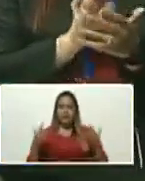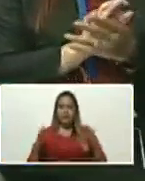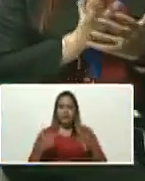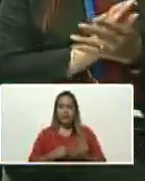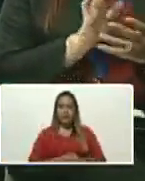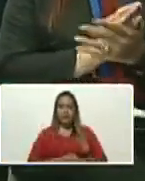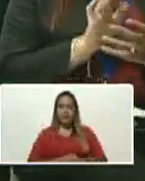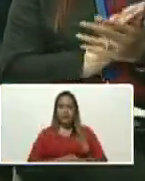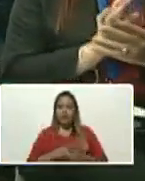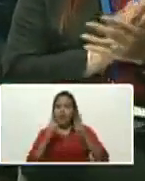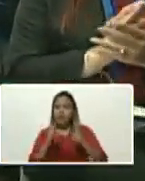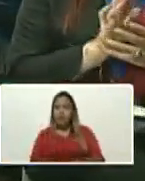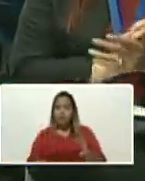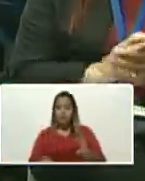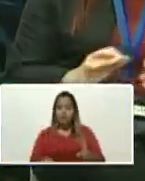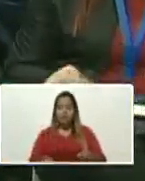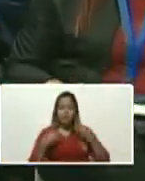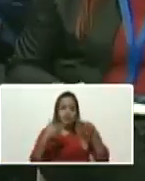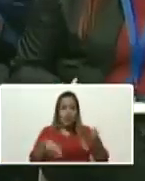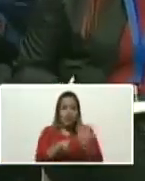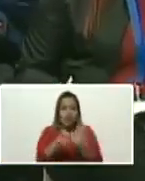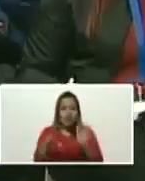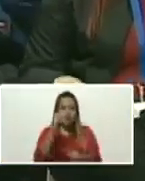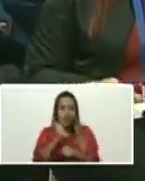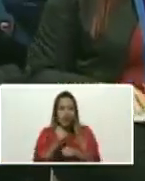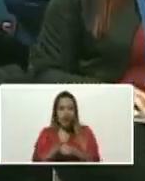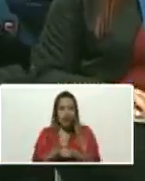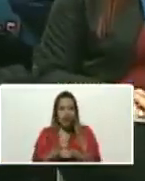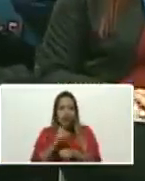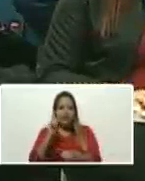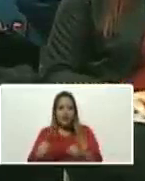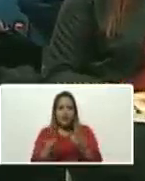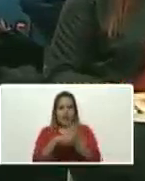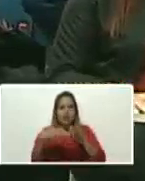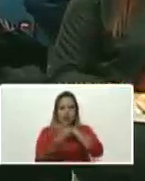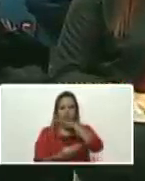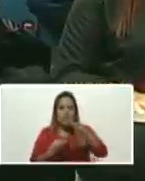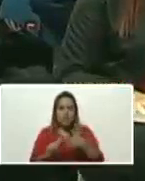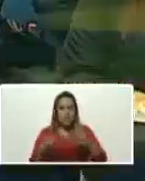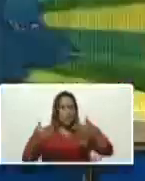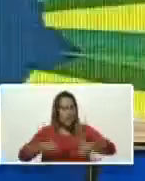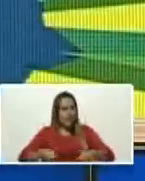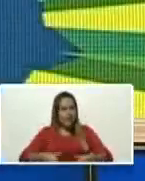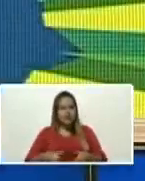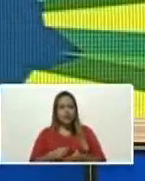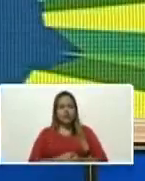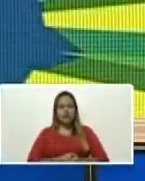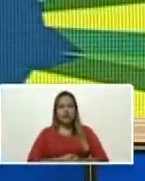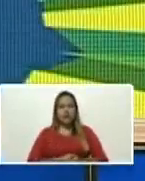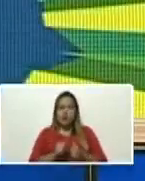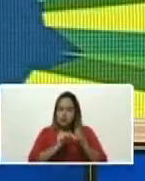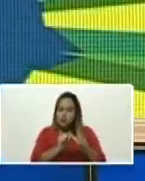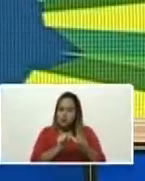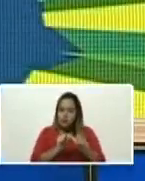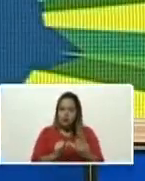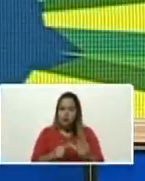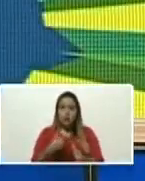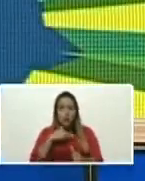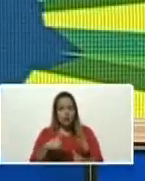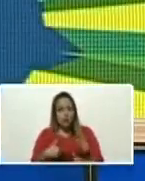Garantizar el derecho al trabajo, garantizar los derechos básicos para la resistencia. Y fuimos,